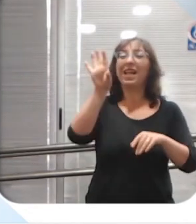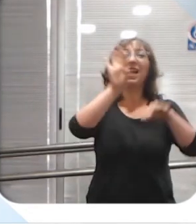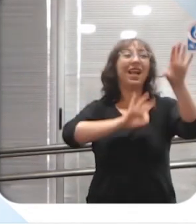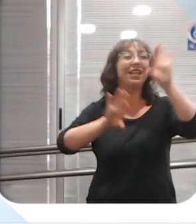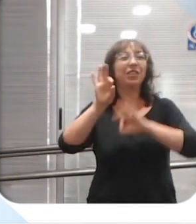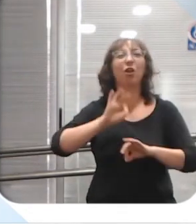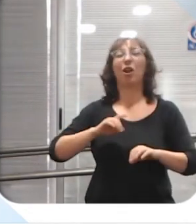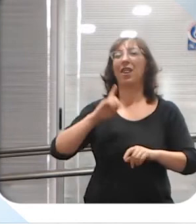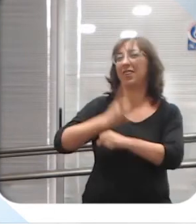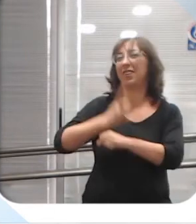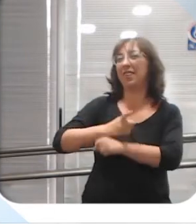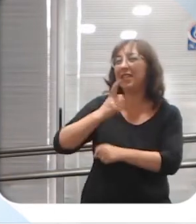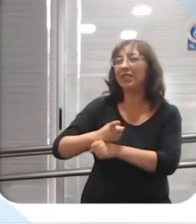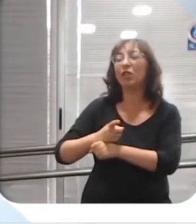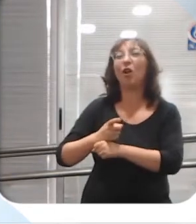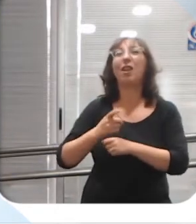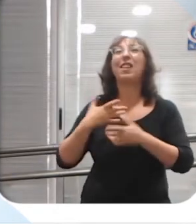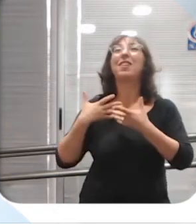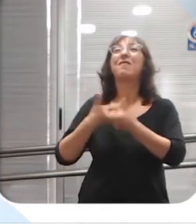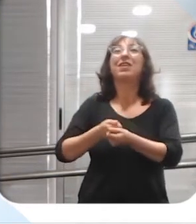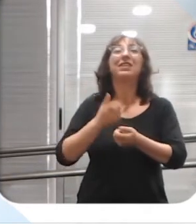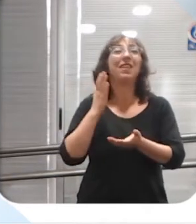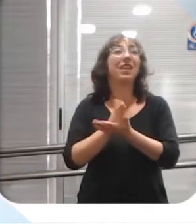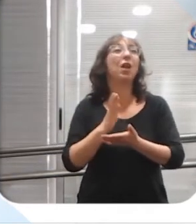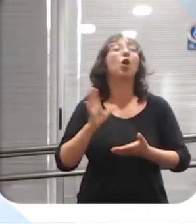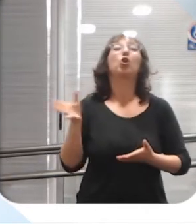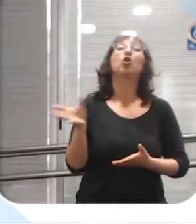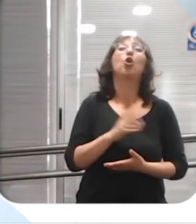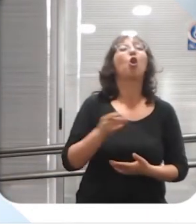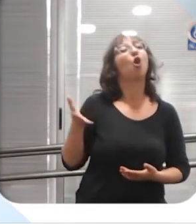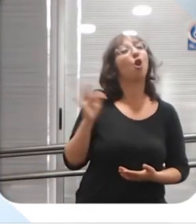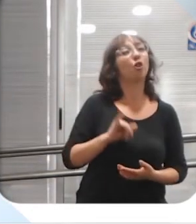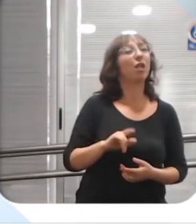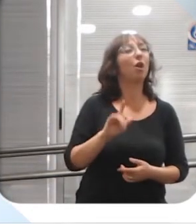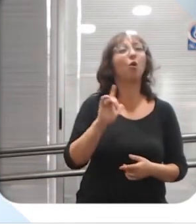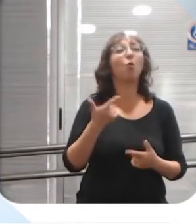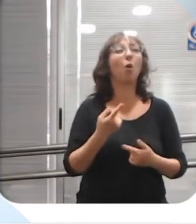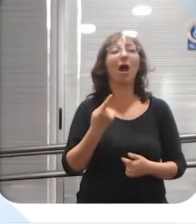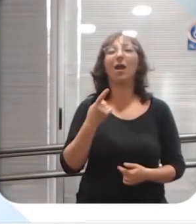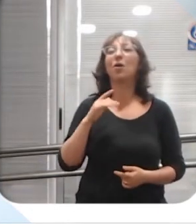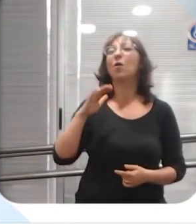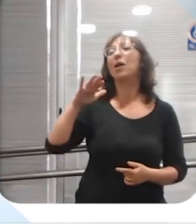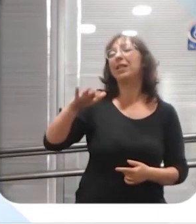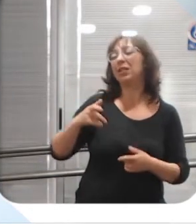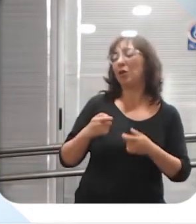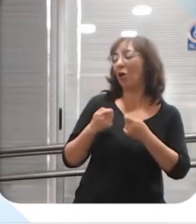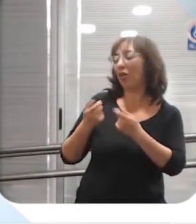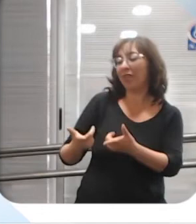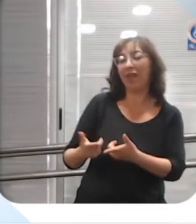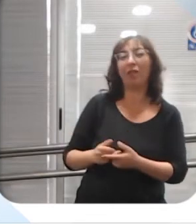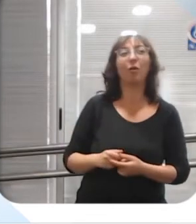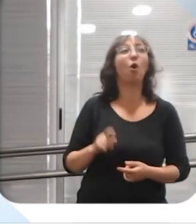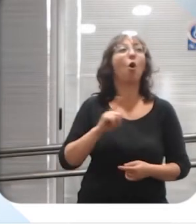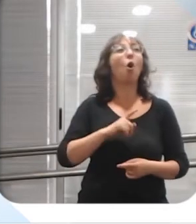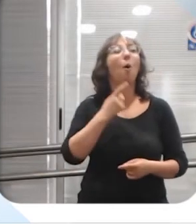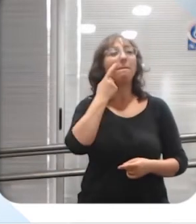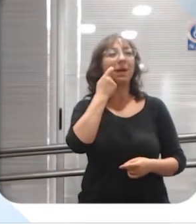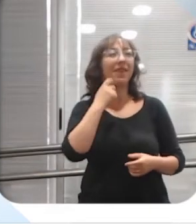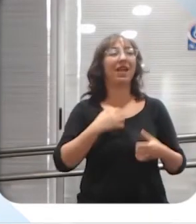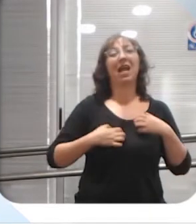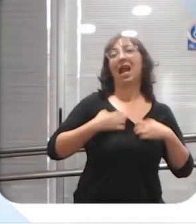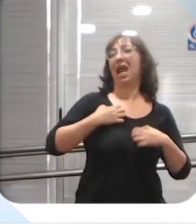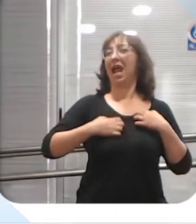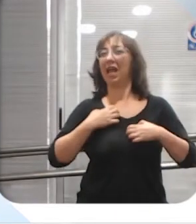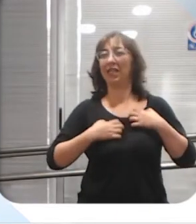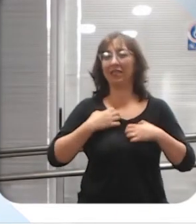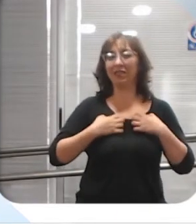las decisiones y la defensa de derechos se dan todos los días y que no hay niño vago por el que esperemos, ni padres ansiosos a